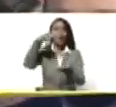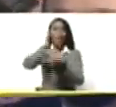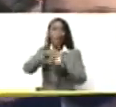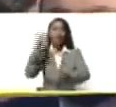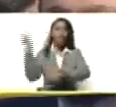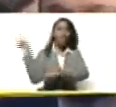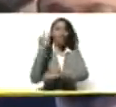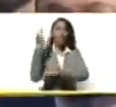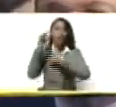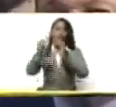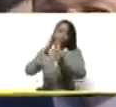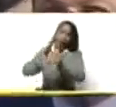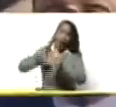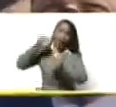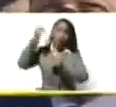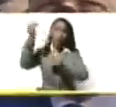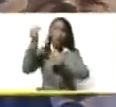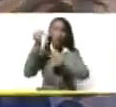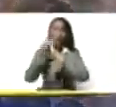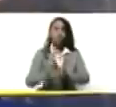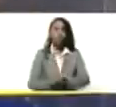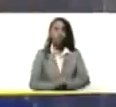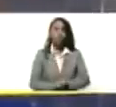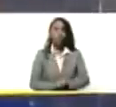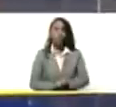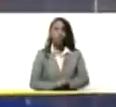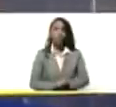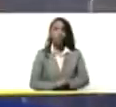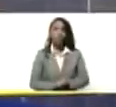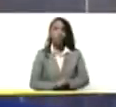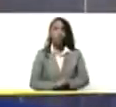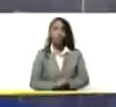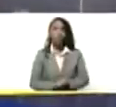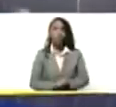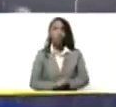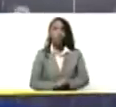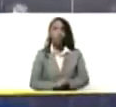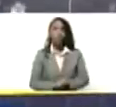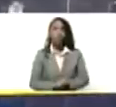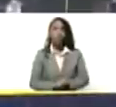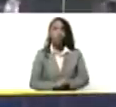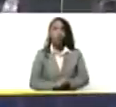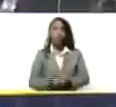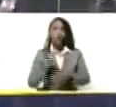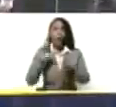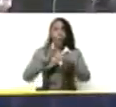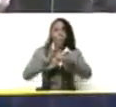país establecimos una agenda positiva pero